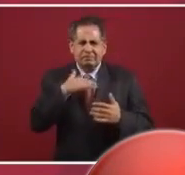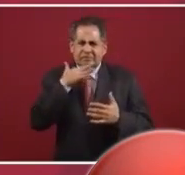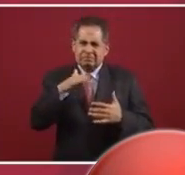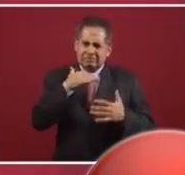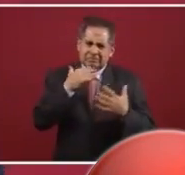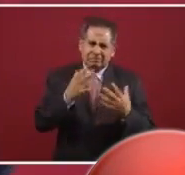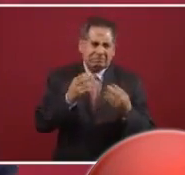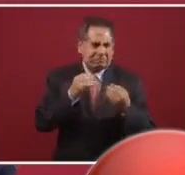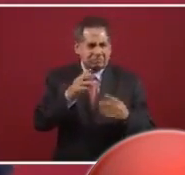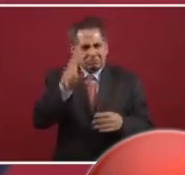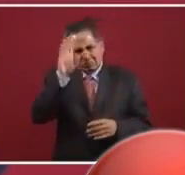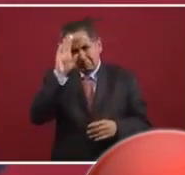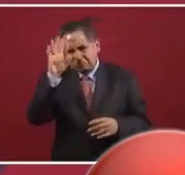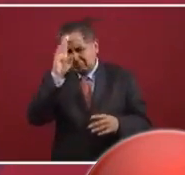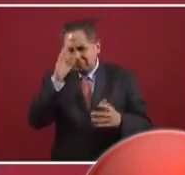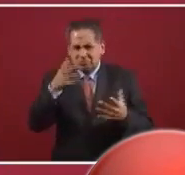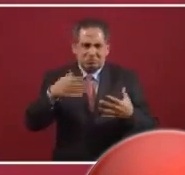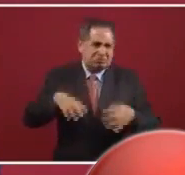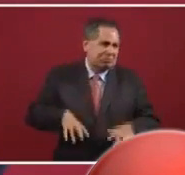pero